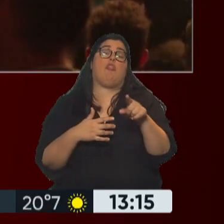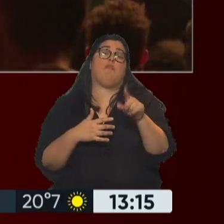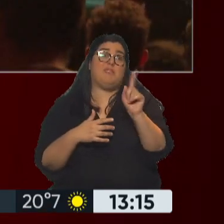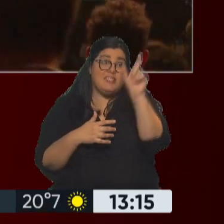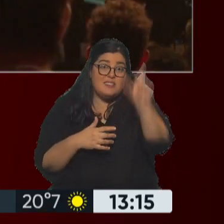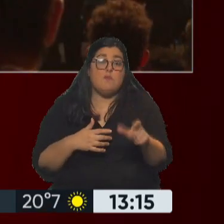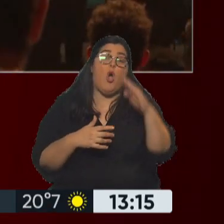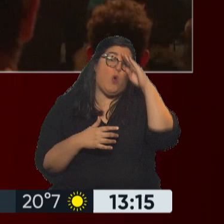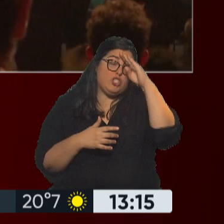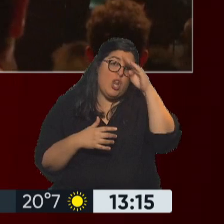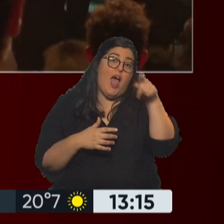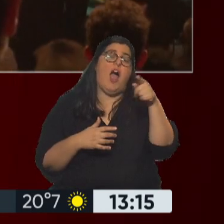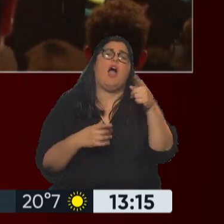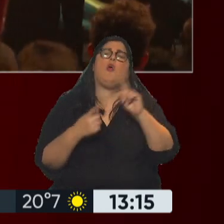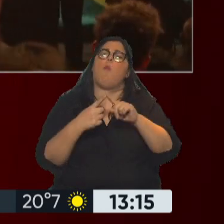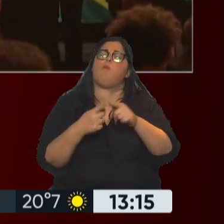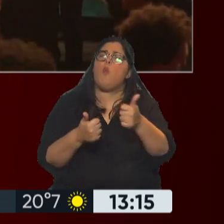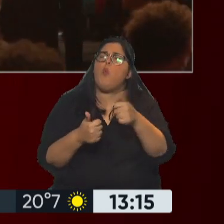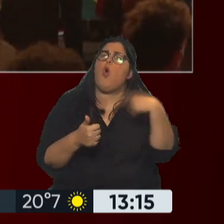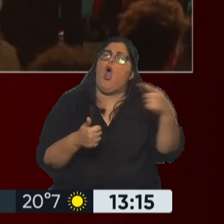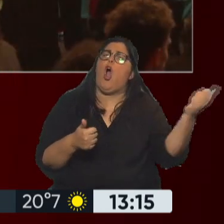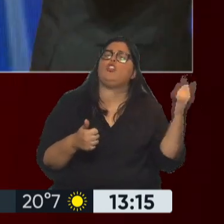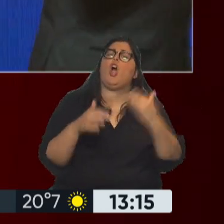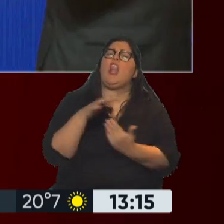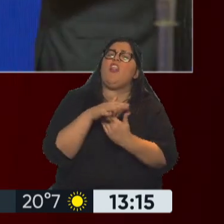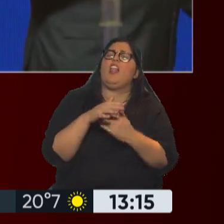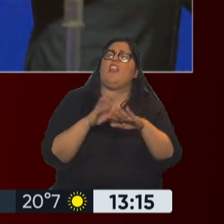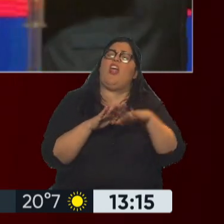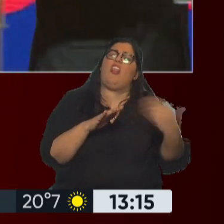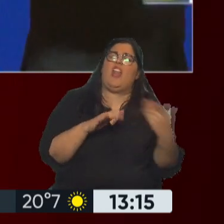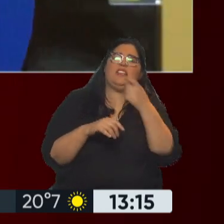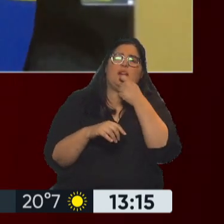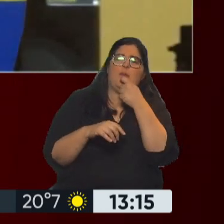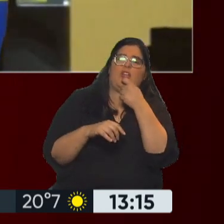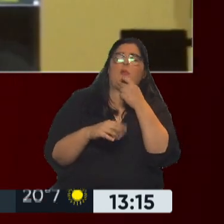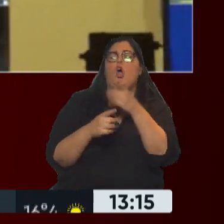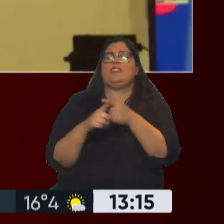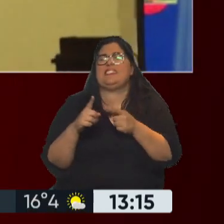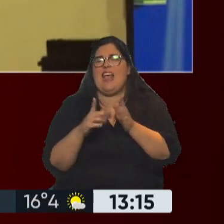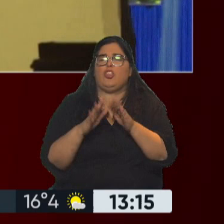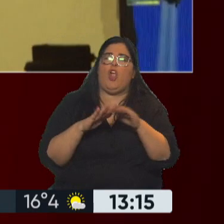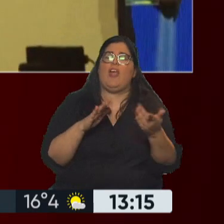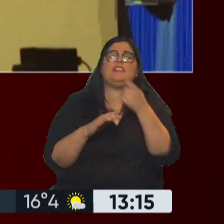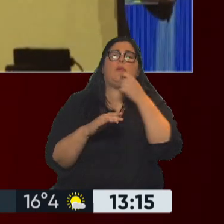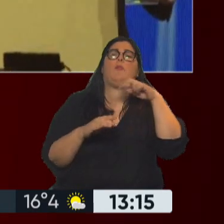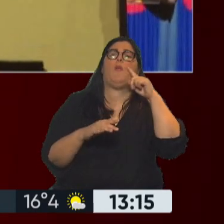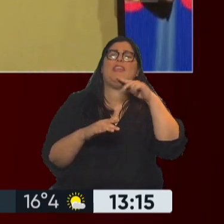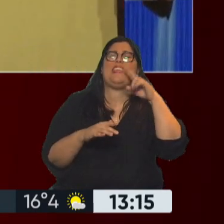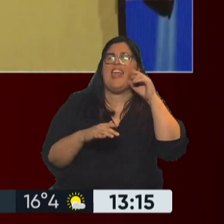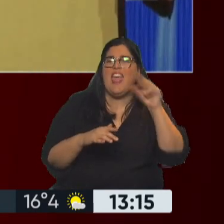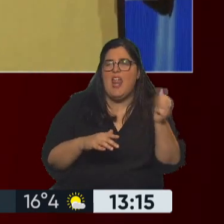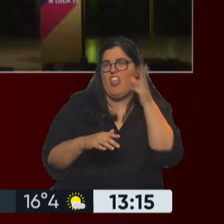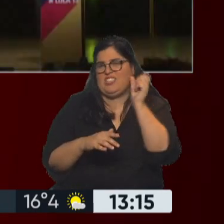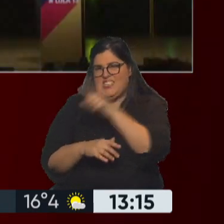él, buena relación con otros líderes de derecha, como fue, o centro derecha, como fue Sebastián Piñera, ¿no?